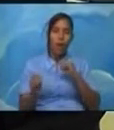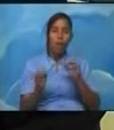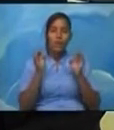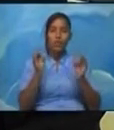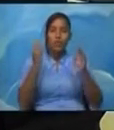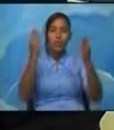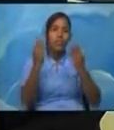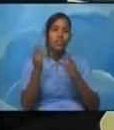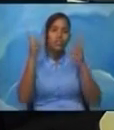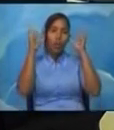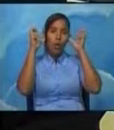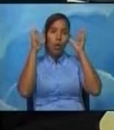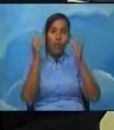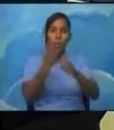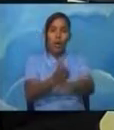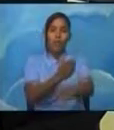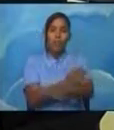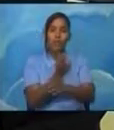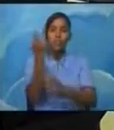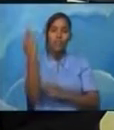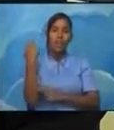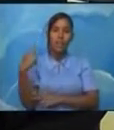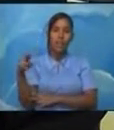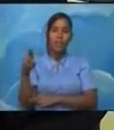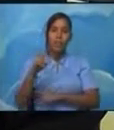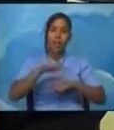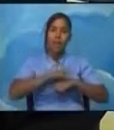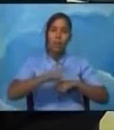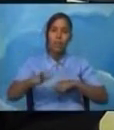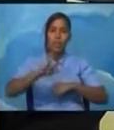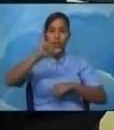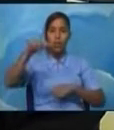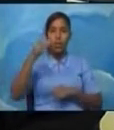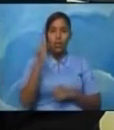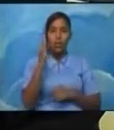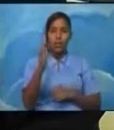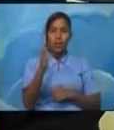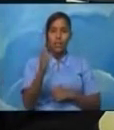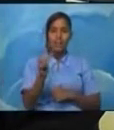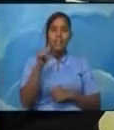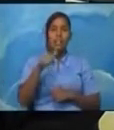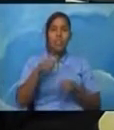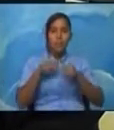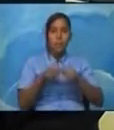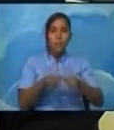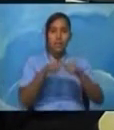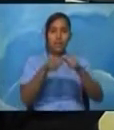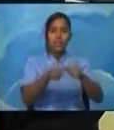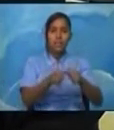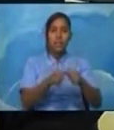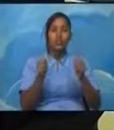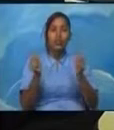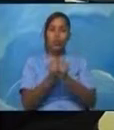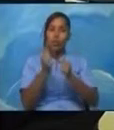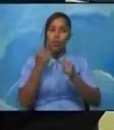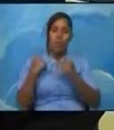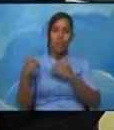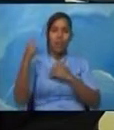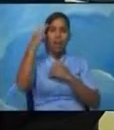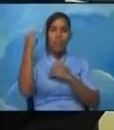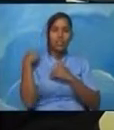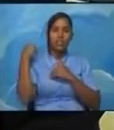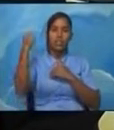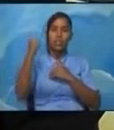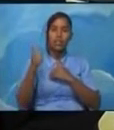disteis oído. Antes fuiste rebelde al mandato de Jehová, y persistiendo con altivez subisteis